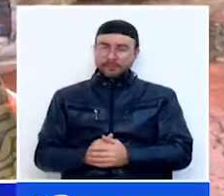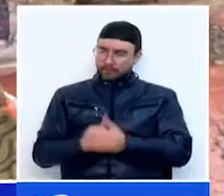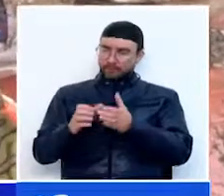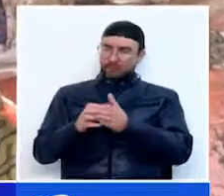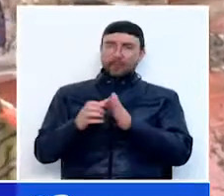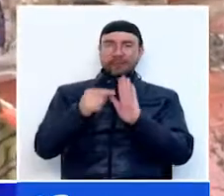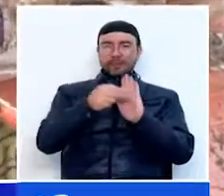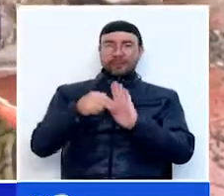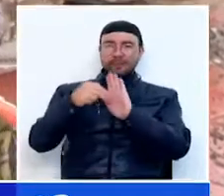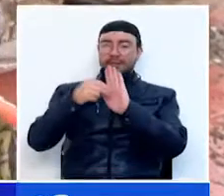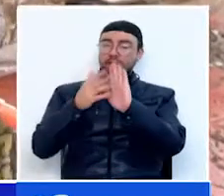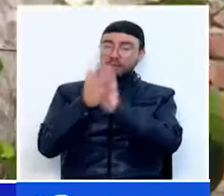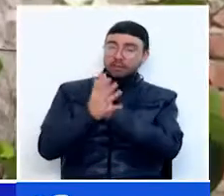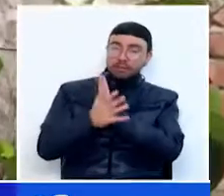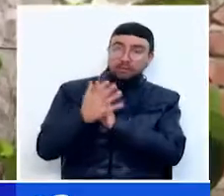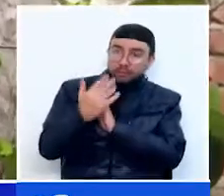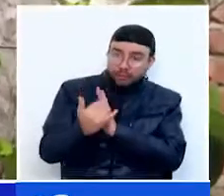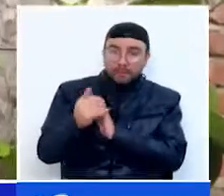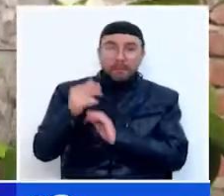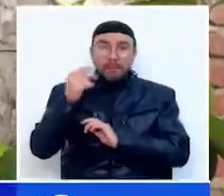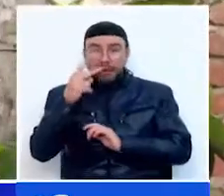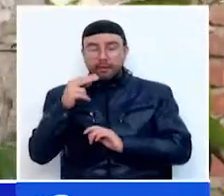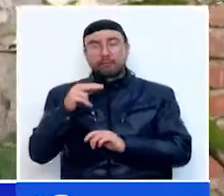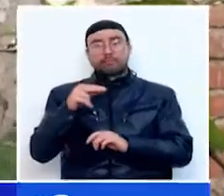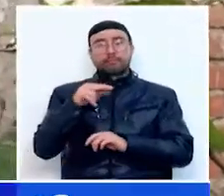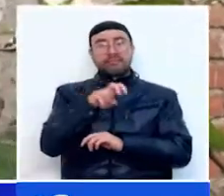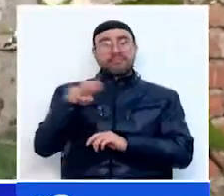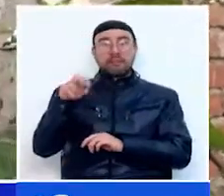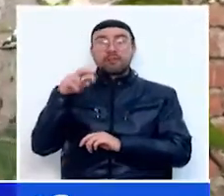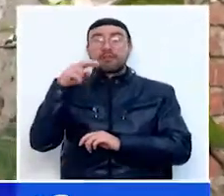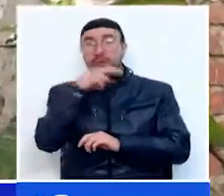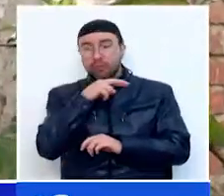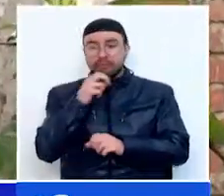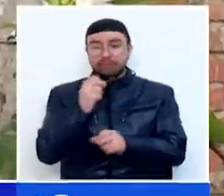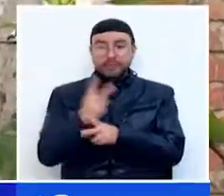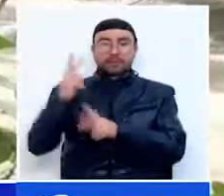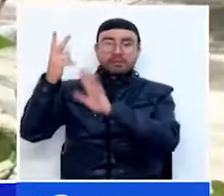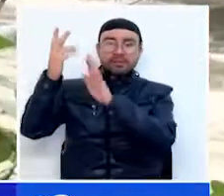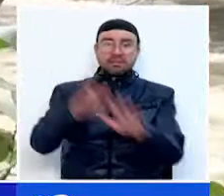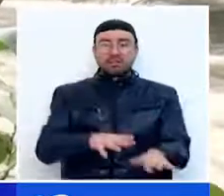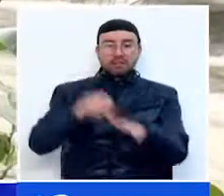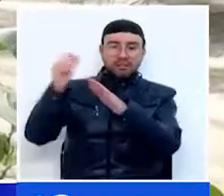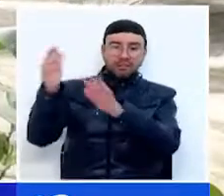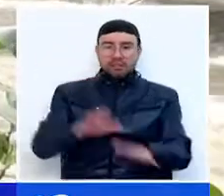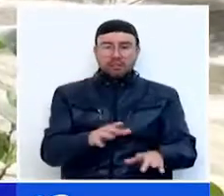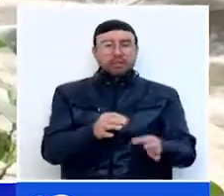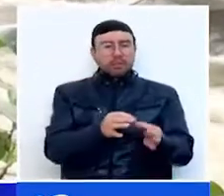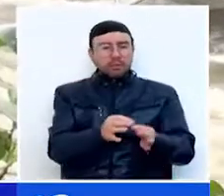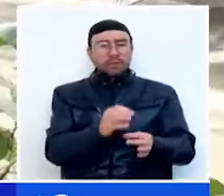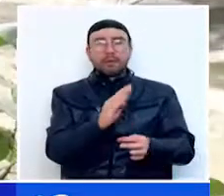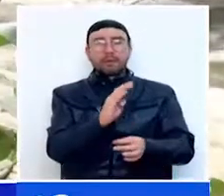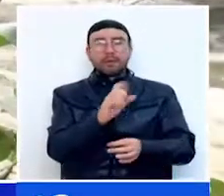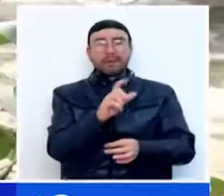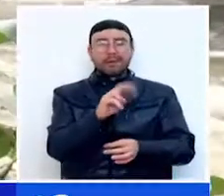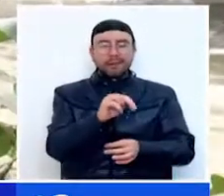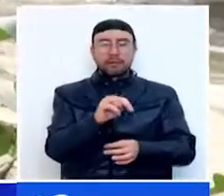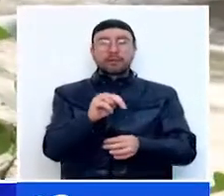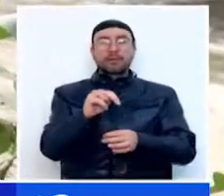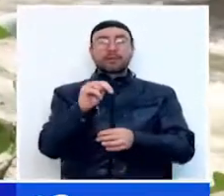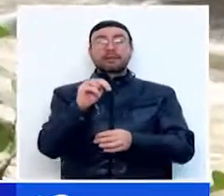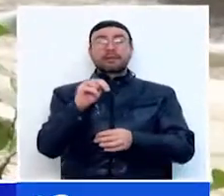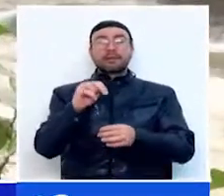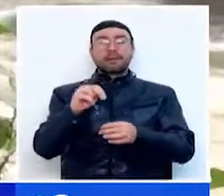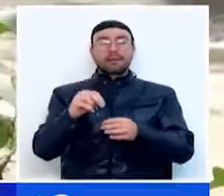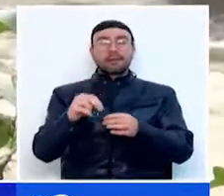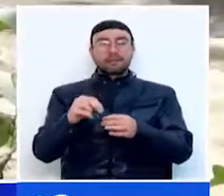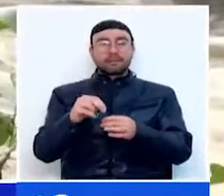Gestión del Riesgo, Pereira presenta alerta roja ante los posibles deslizamientos de tierra, mientras que en Belén de Umbría, La Celia, Santuario y Pueblo Rico hay